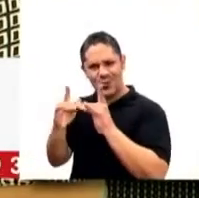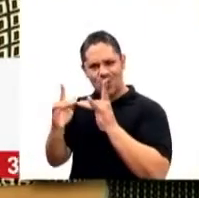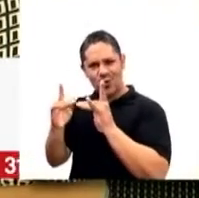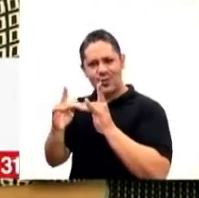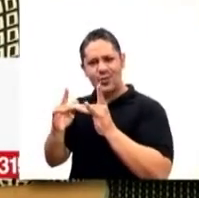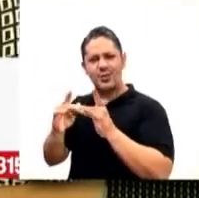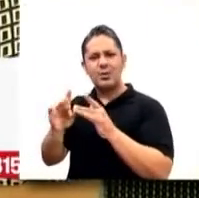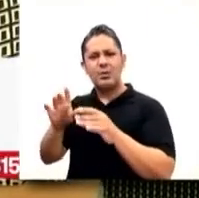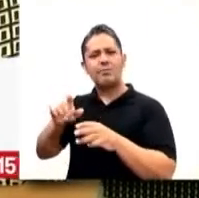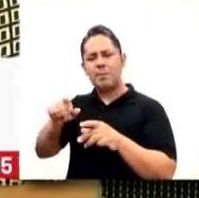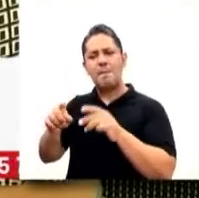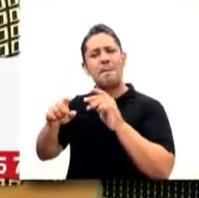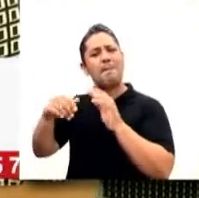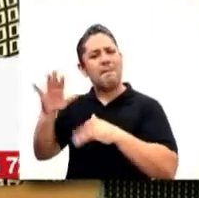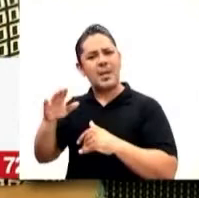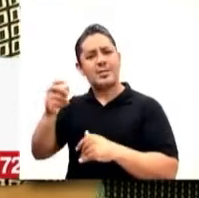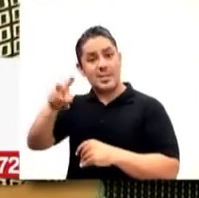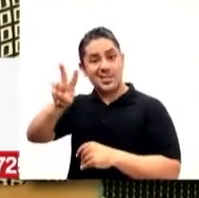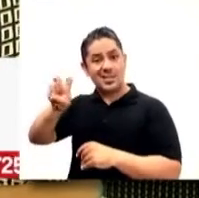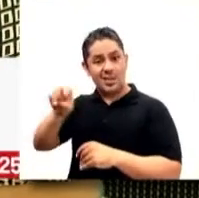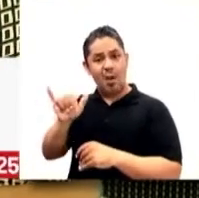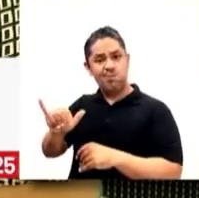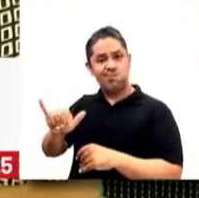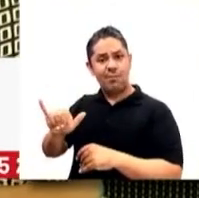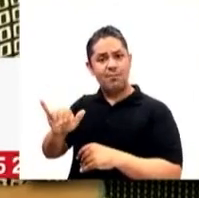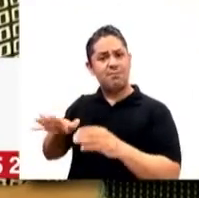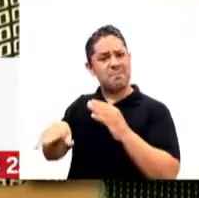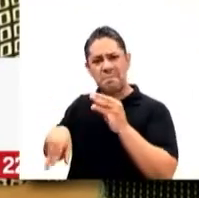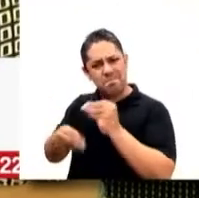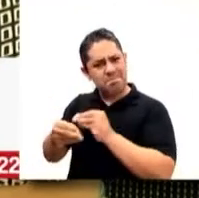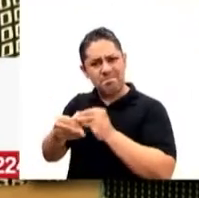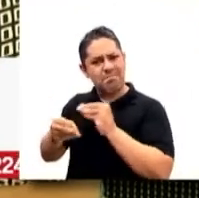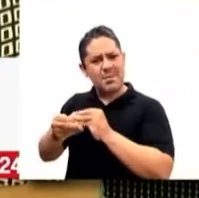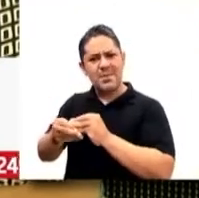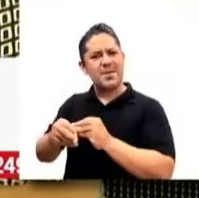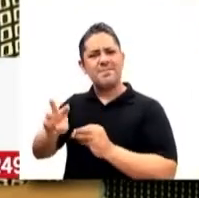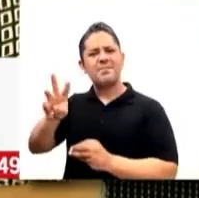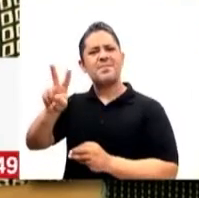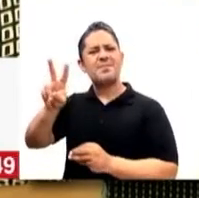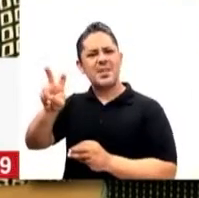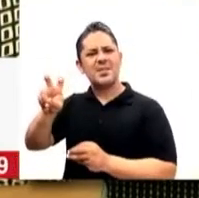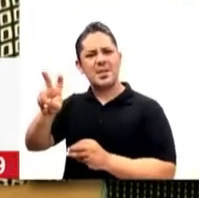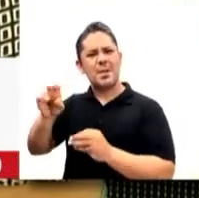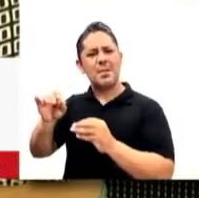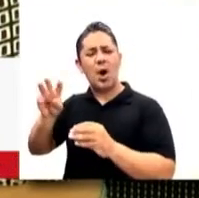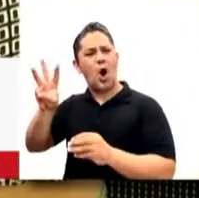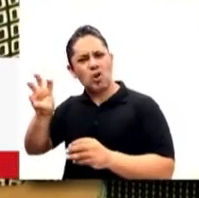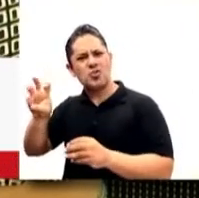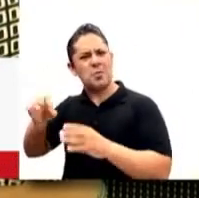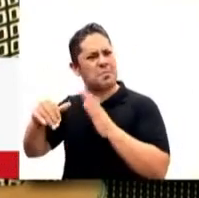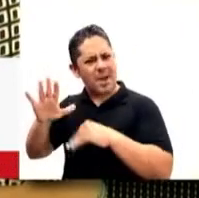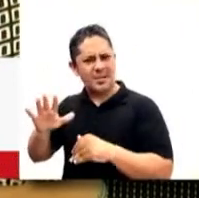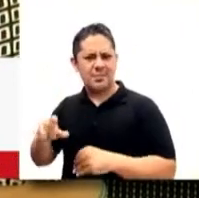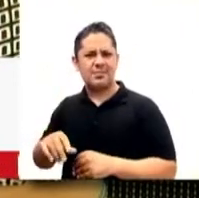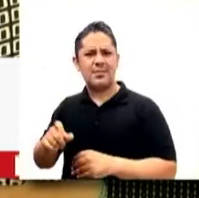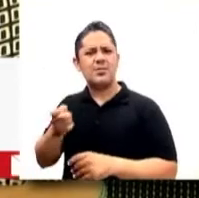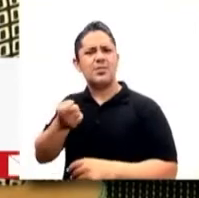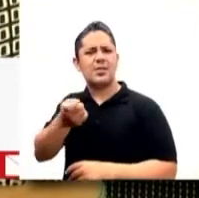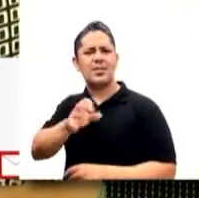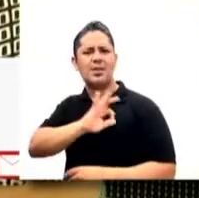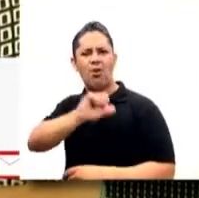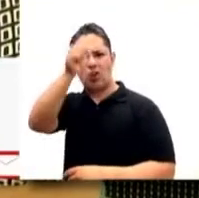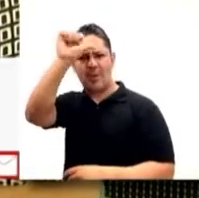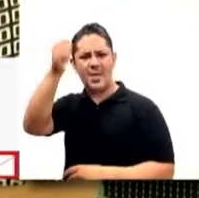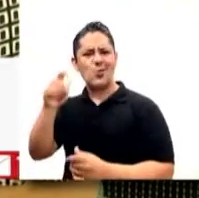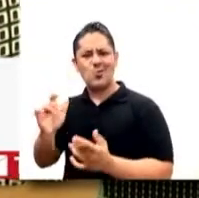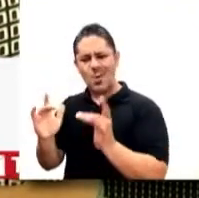UCI transitoria de nuestras 17 camas para poder dar apertura a 8 camas este fin de